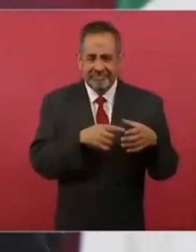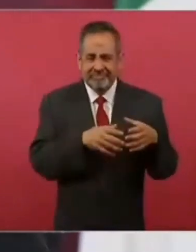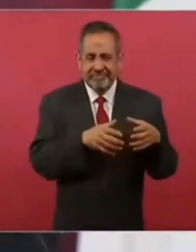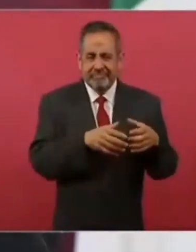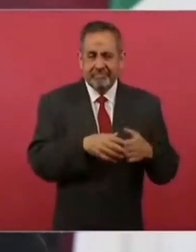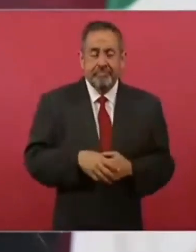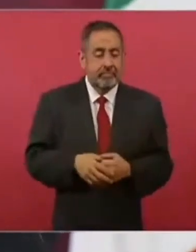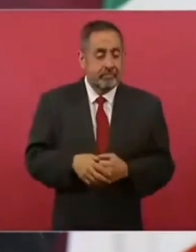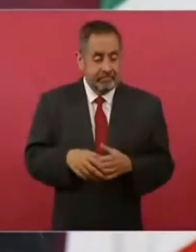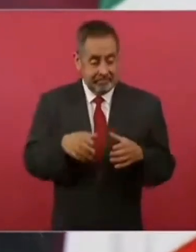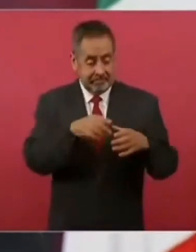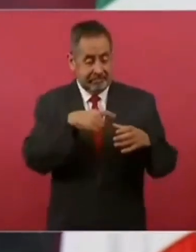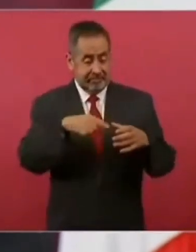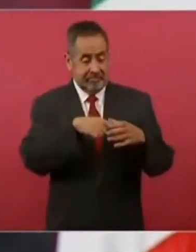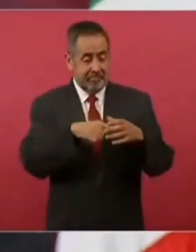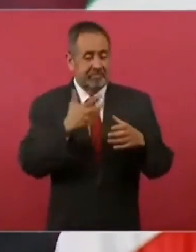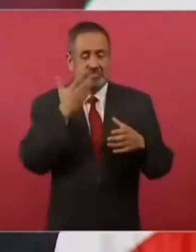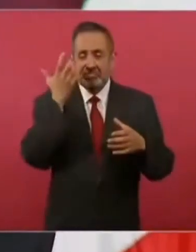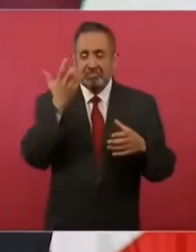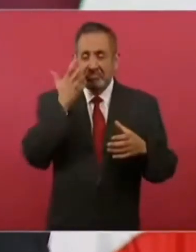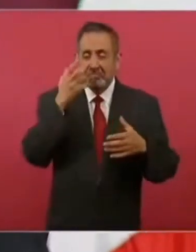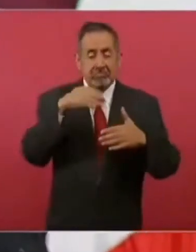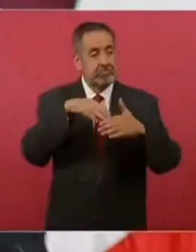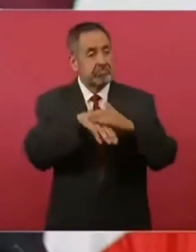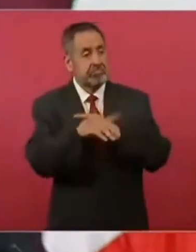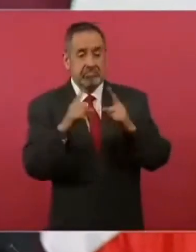Pueden ir a la iglesia todos los domingos,